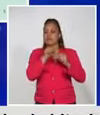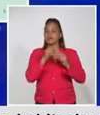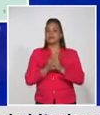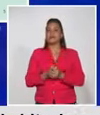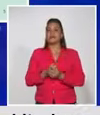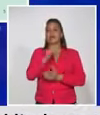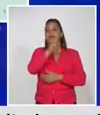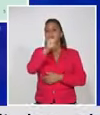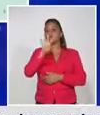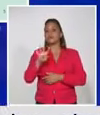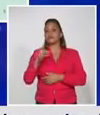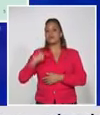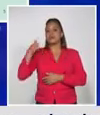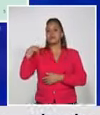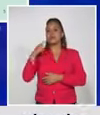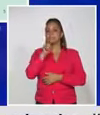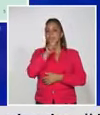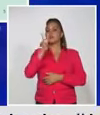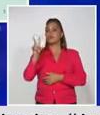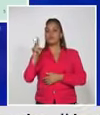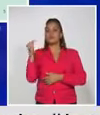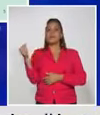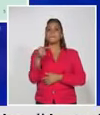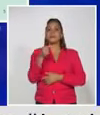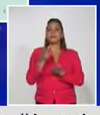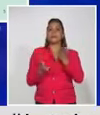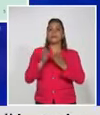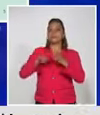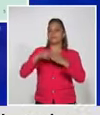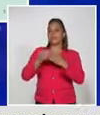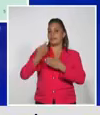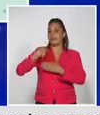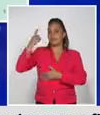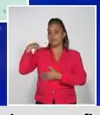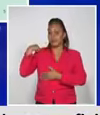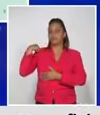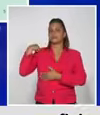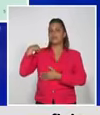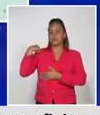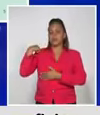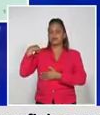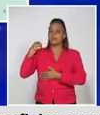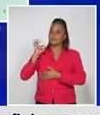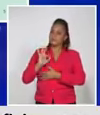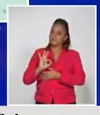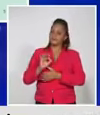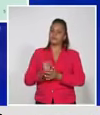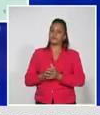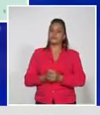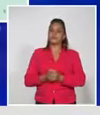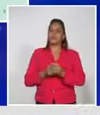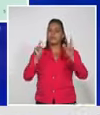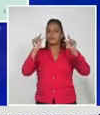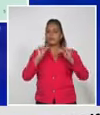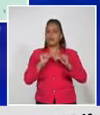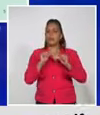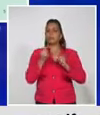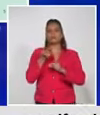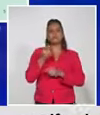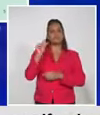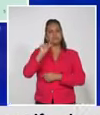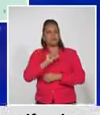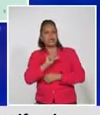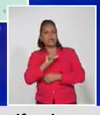ayer, 12 menos que la jornada anterior y un poco más reducido en cuanto a la extensión en